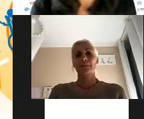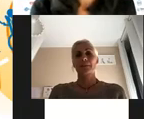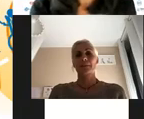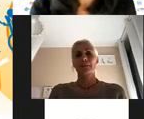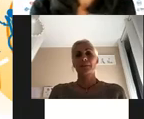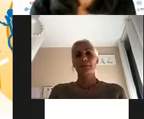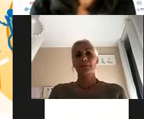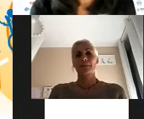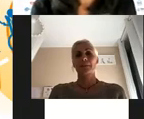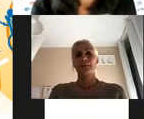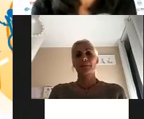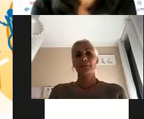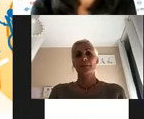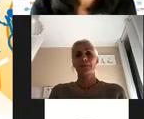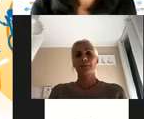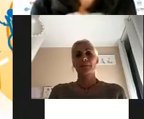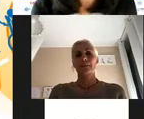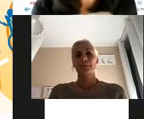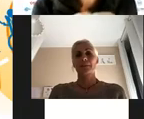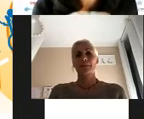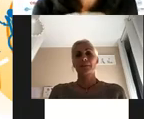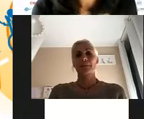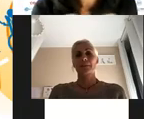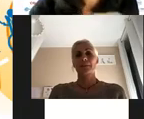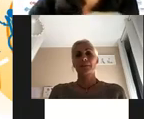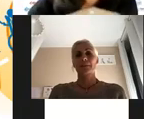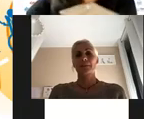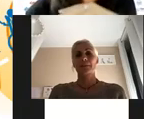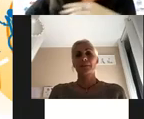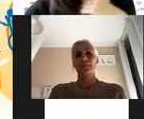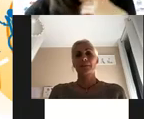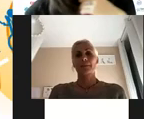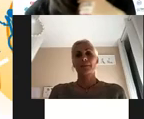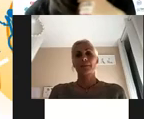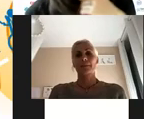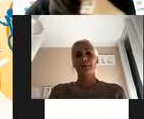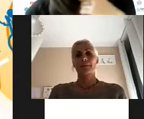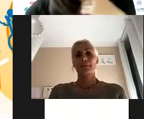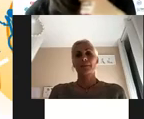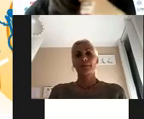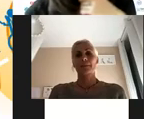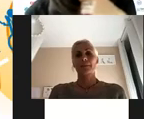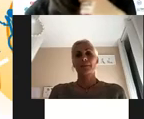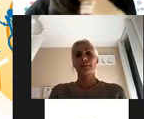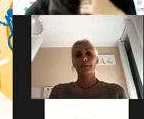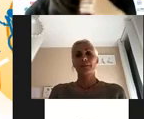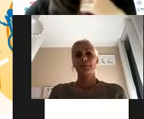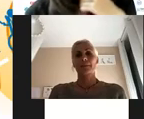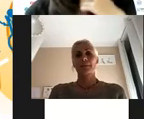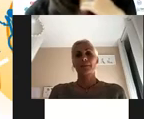tiempo. ¿Qué tipo de actividades hacen los hombres? ¿Qué tipo de actividades hacen las mujeres? Como veis,